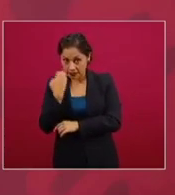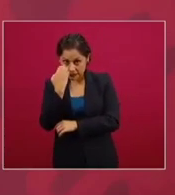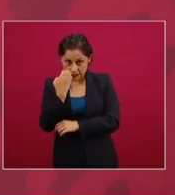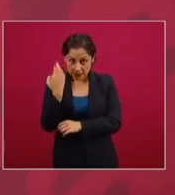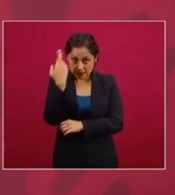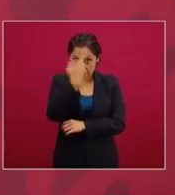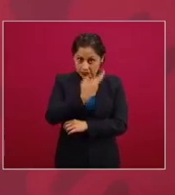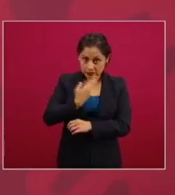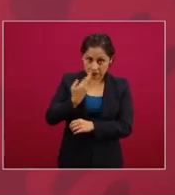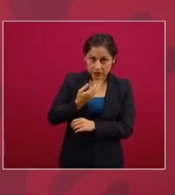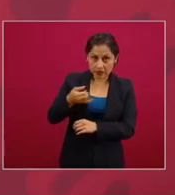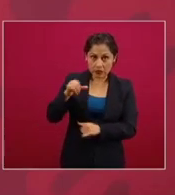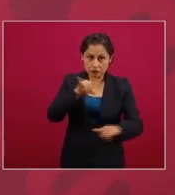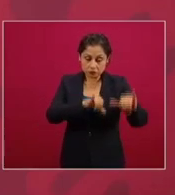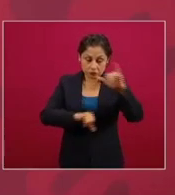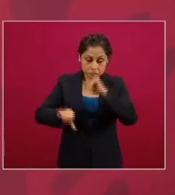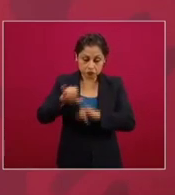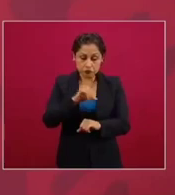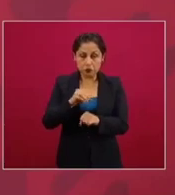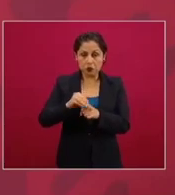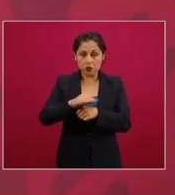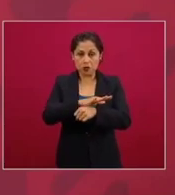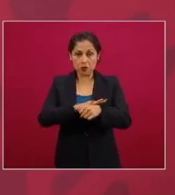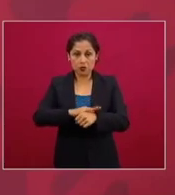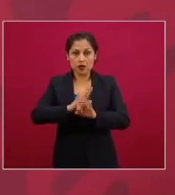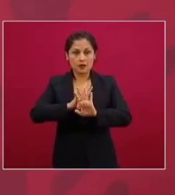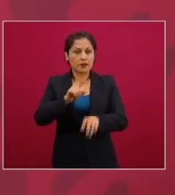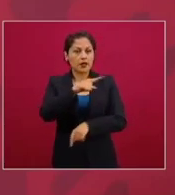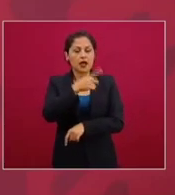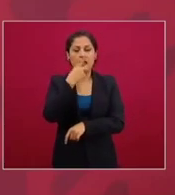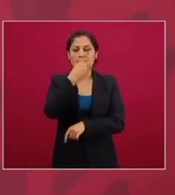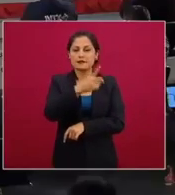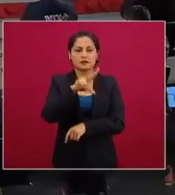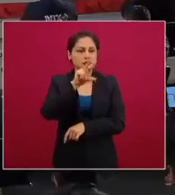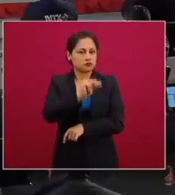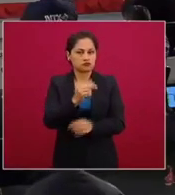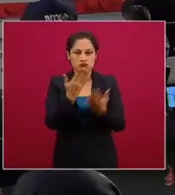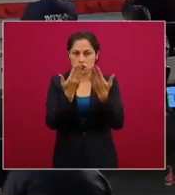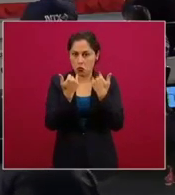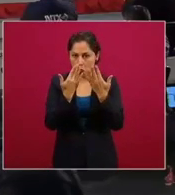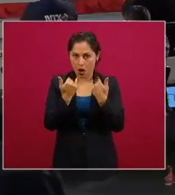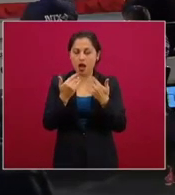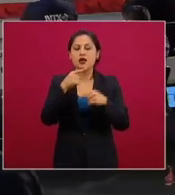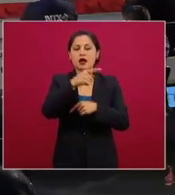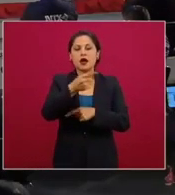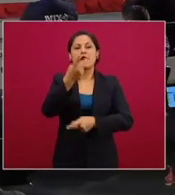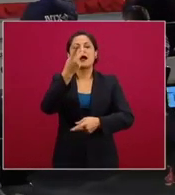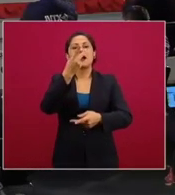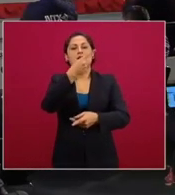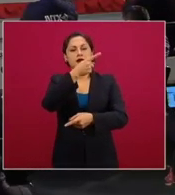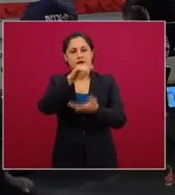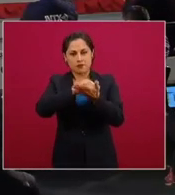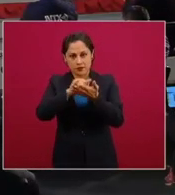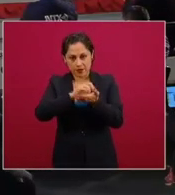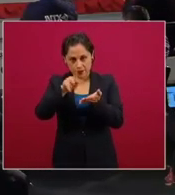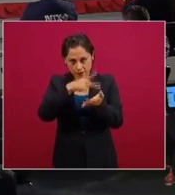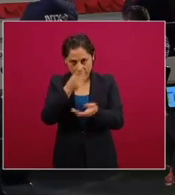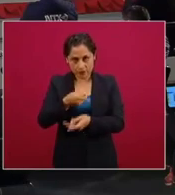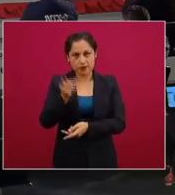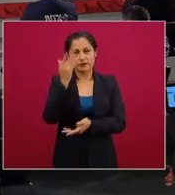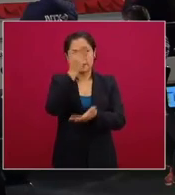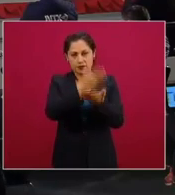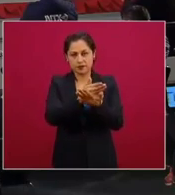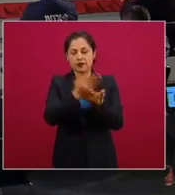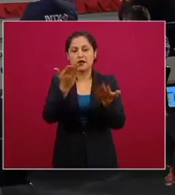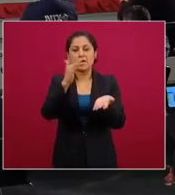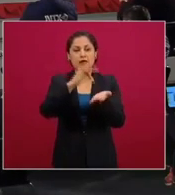coronavirus. Okay. Por lo tanto, ya pronto lo veremos por aquí y en Nueva York de nuevo. afortunadamente. Quiero felicitarlo a él, a todo su equipo,